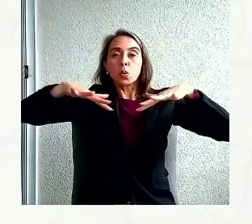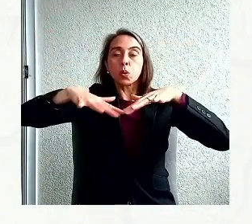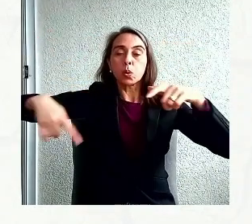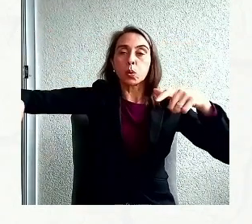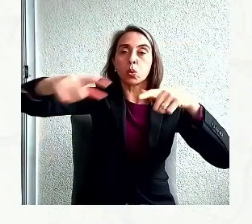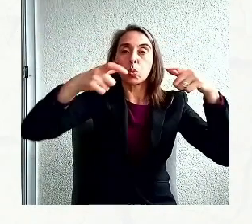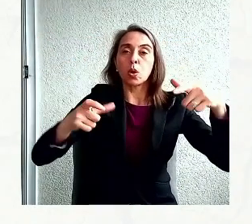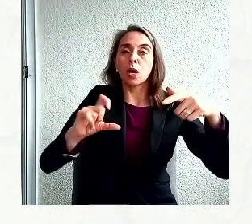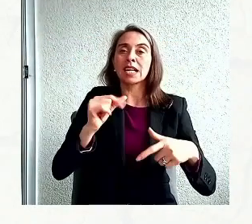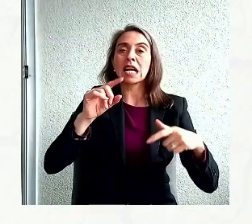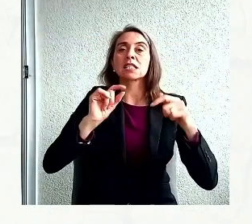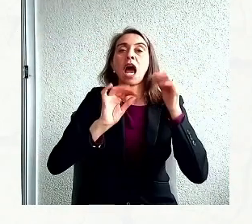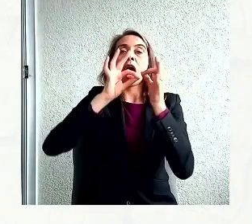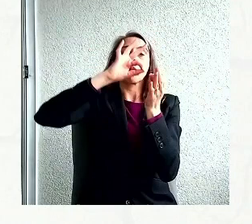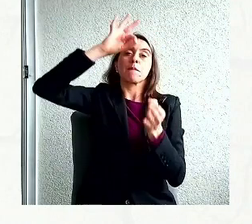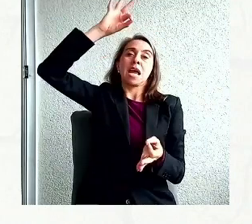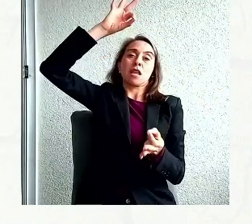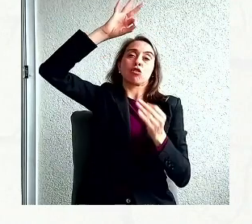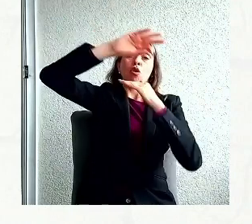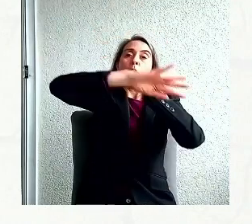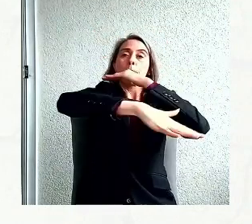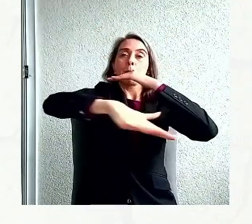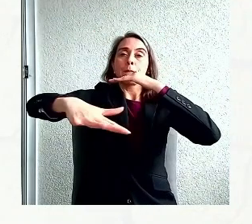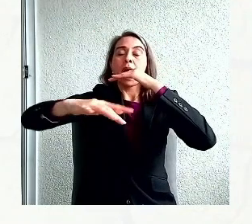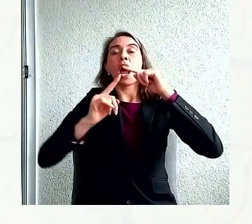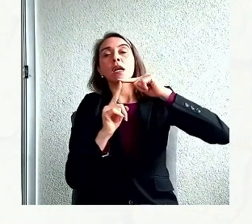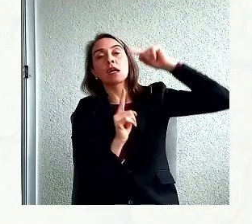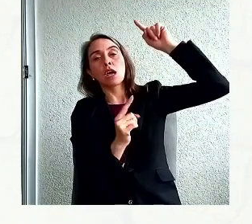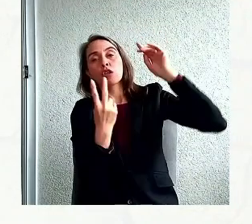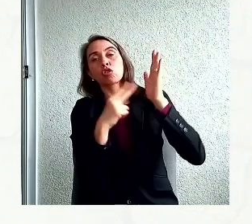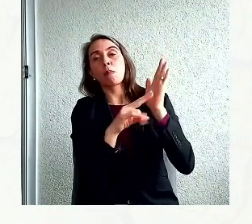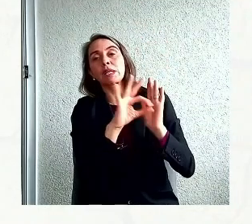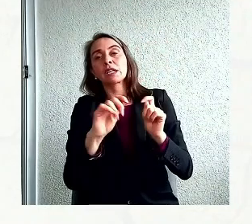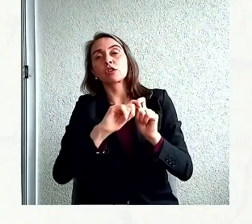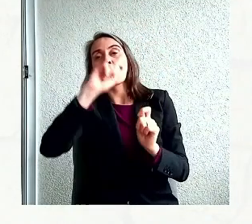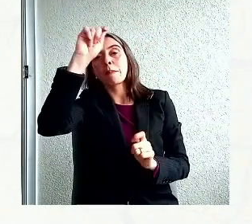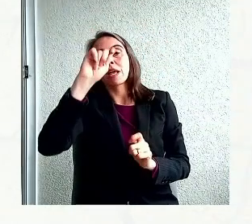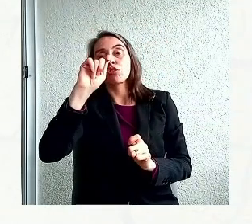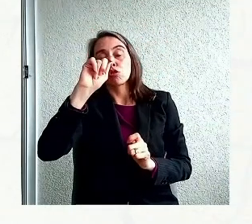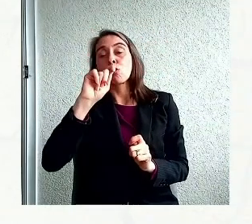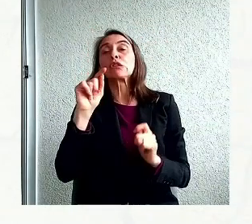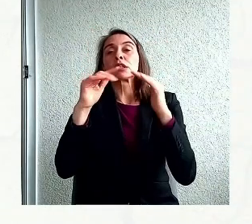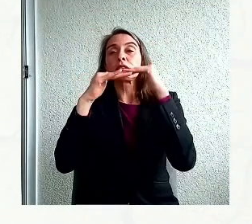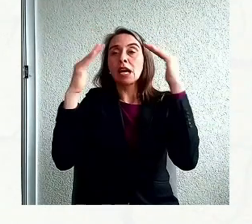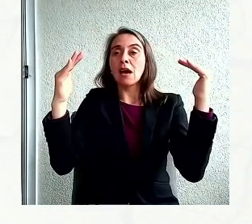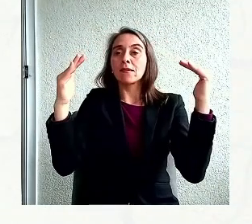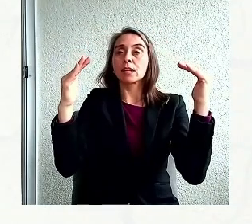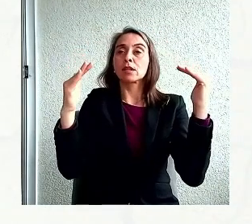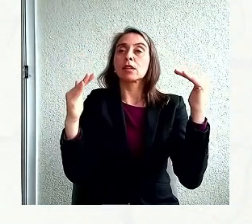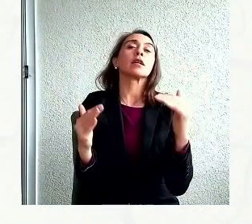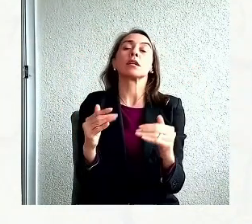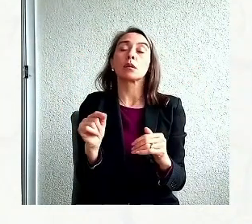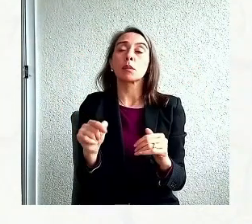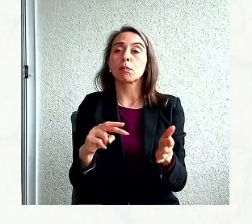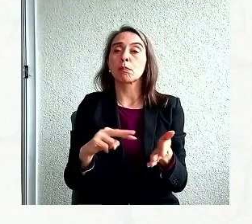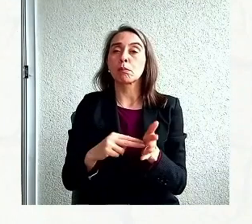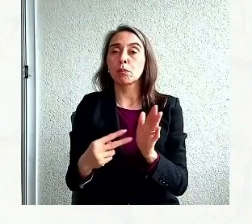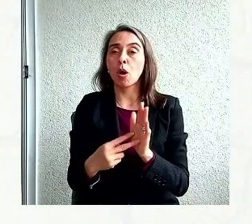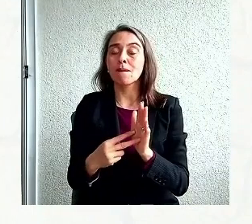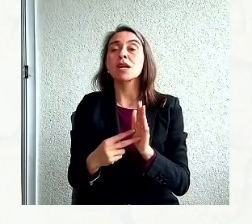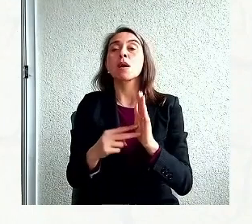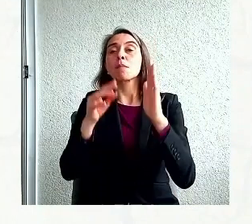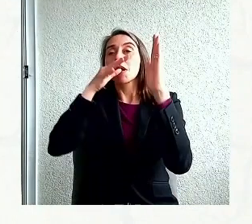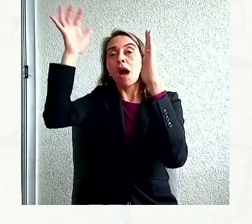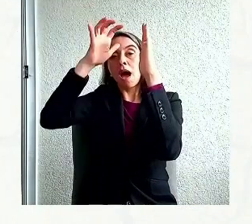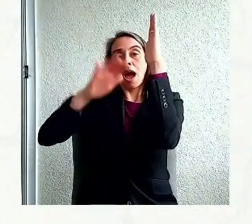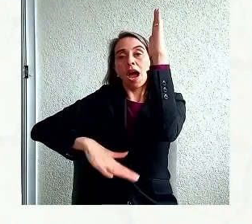acá, ¿cierto?, la capacidad del embalse del Yeso en el año 2009 era de 168 millones de metros cúbicos, y el año 2019